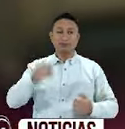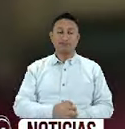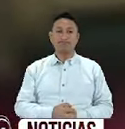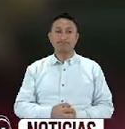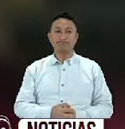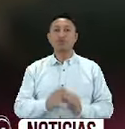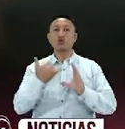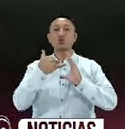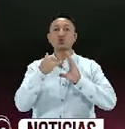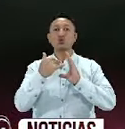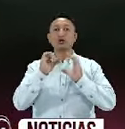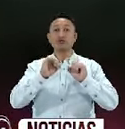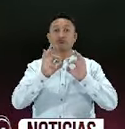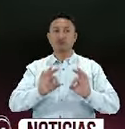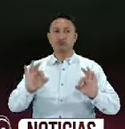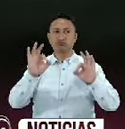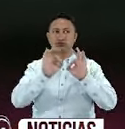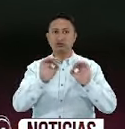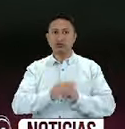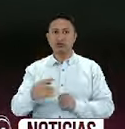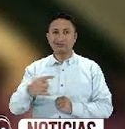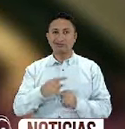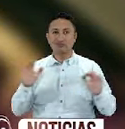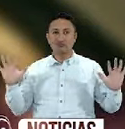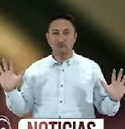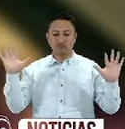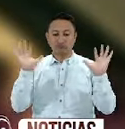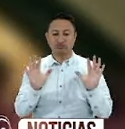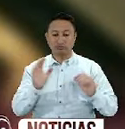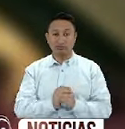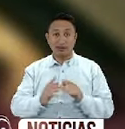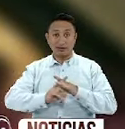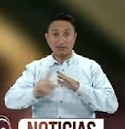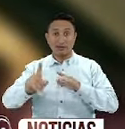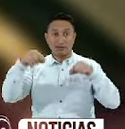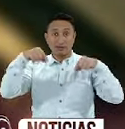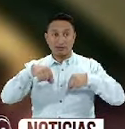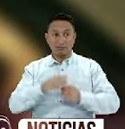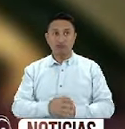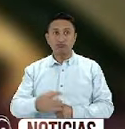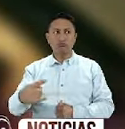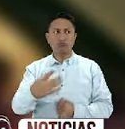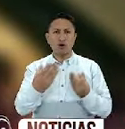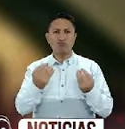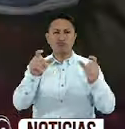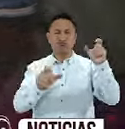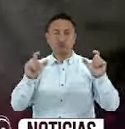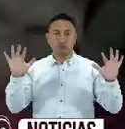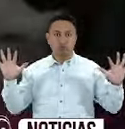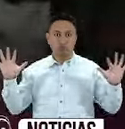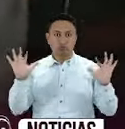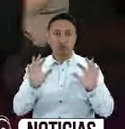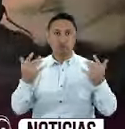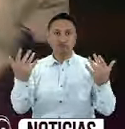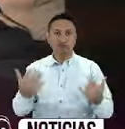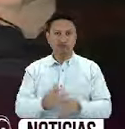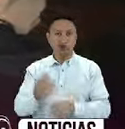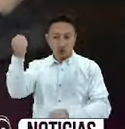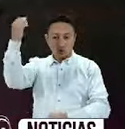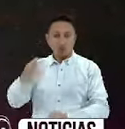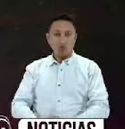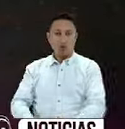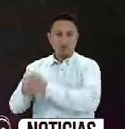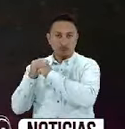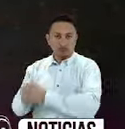chat comunitario fue clave para cerrarles el paso. Cuando pretendían huir, se toparon con una muchedumbre que les esperaba con palos,